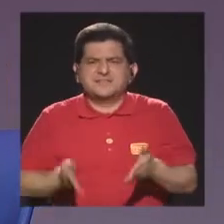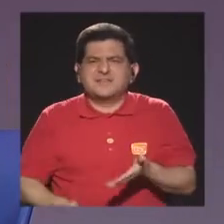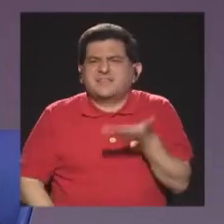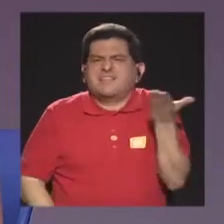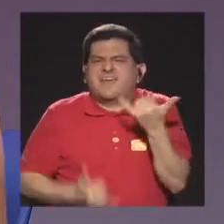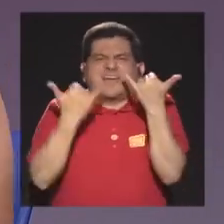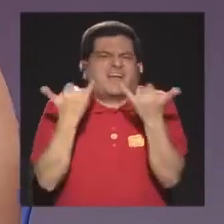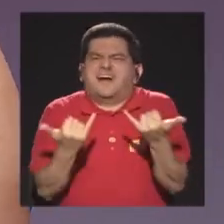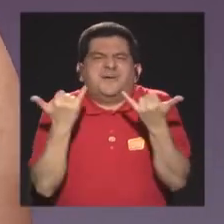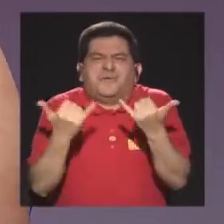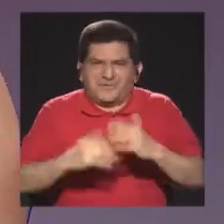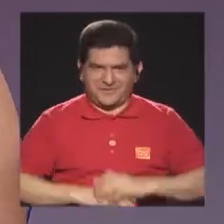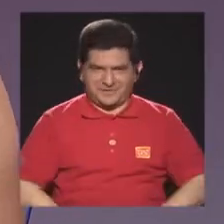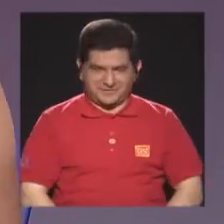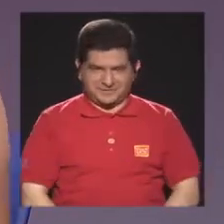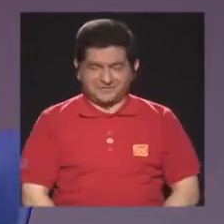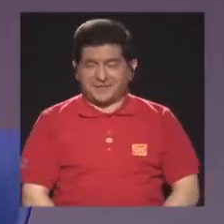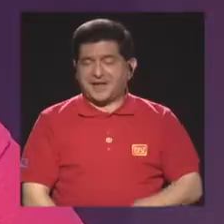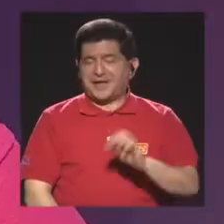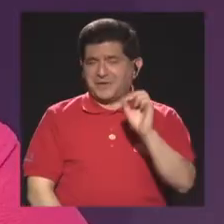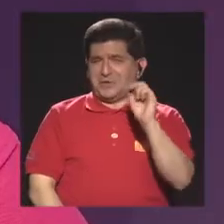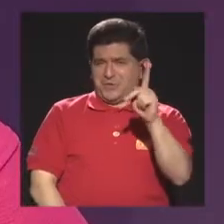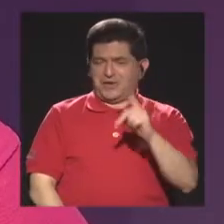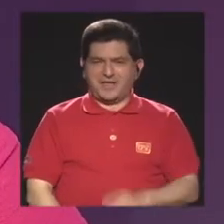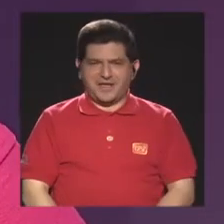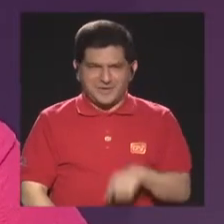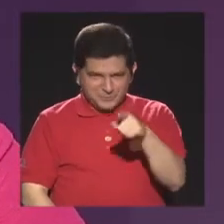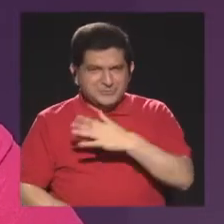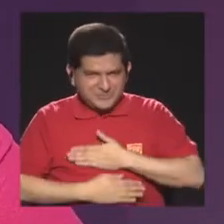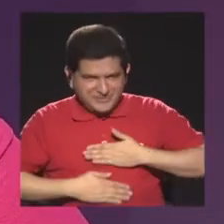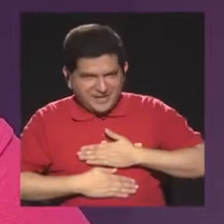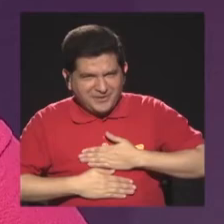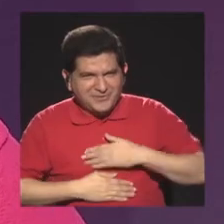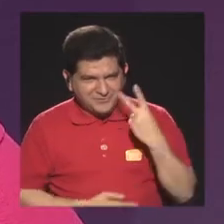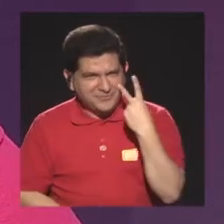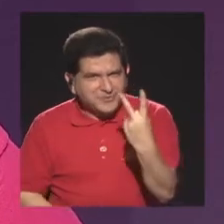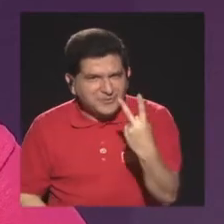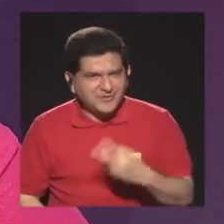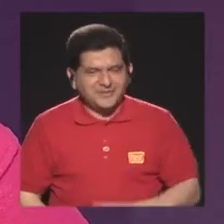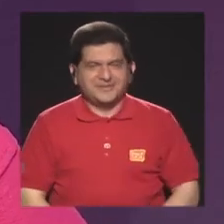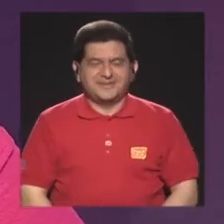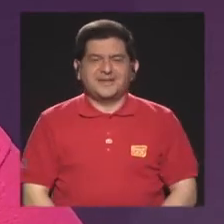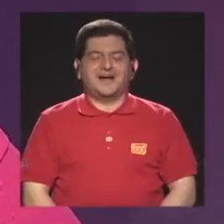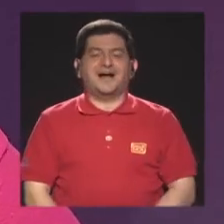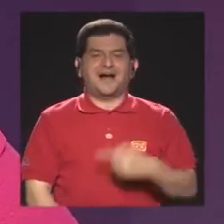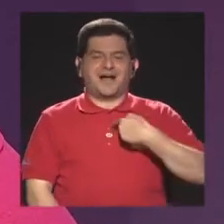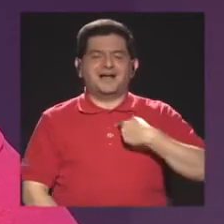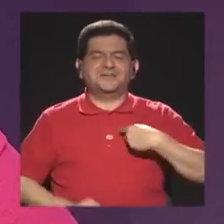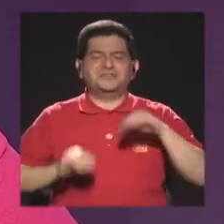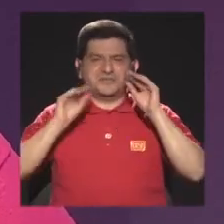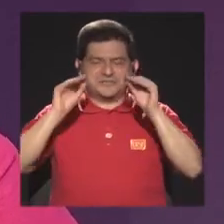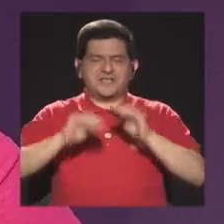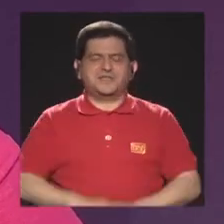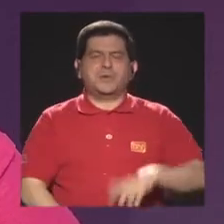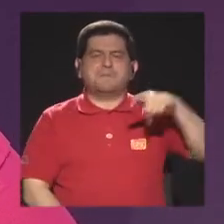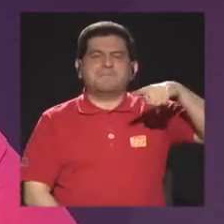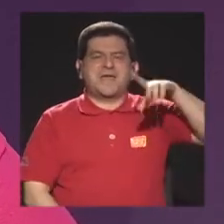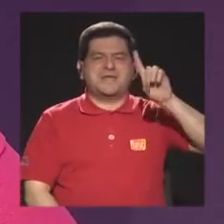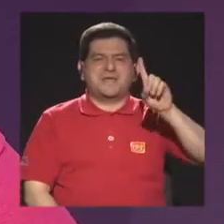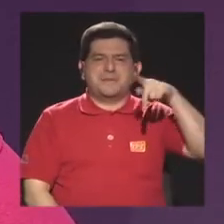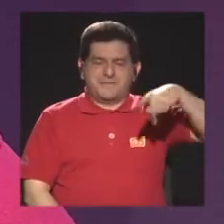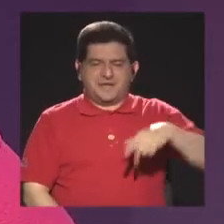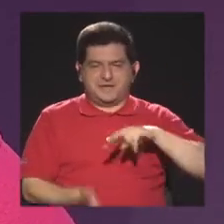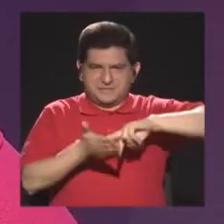qué significa eso? Ok. Porque lo veo que además lo disfruta mucho. Instructora del PDP. PDP